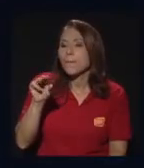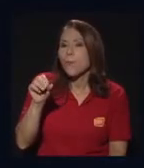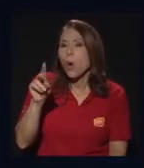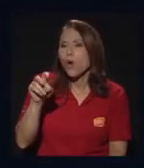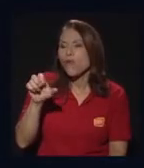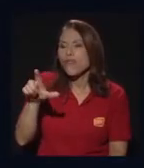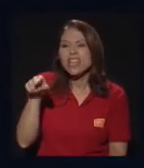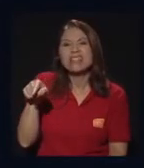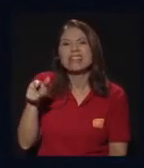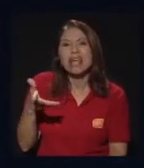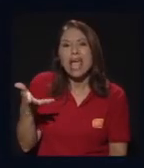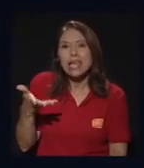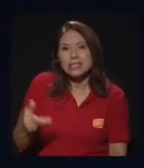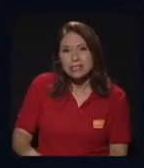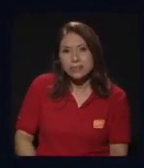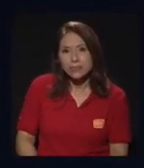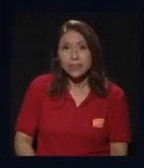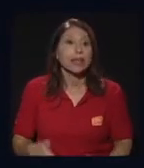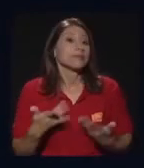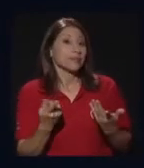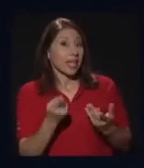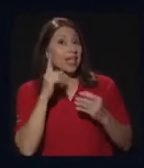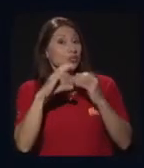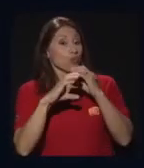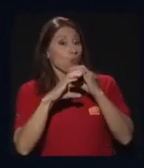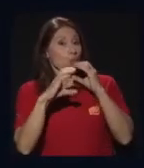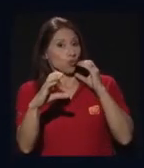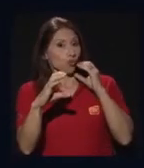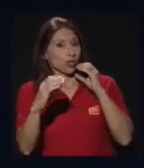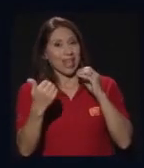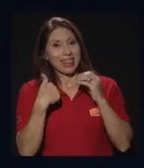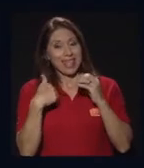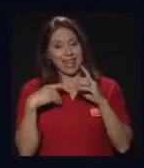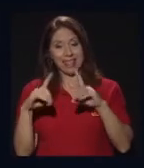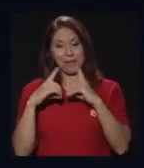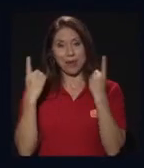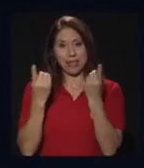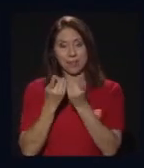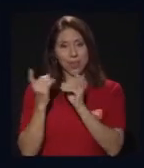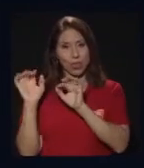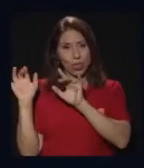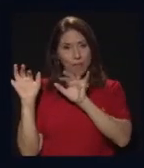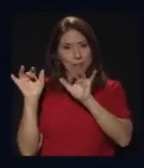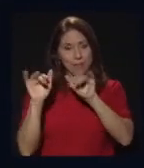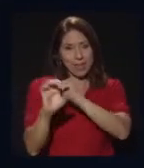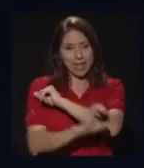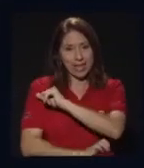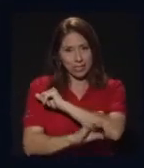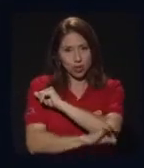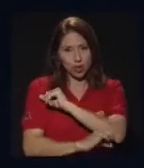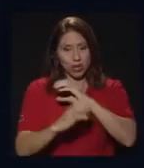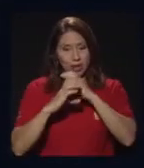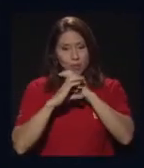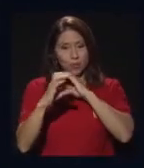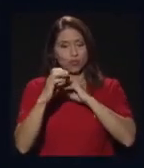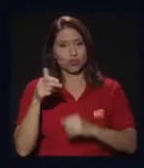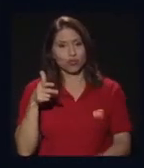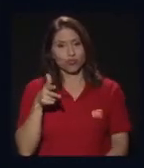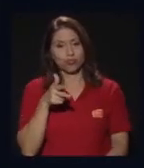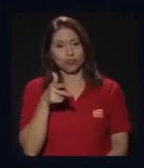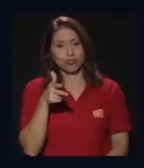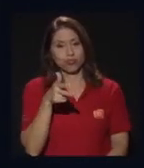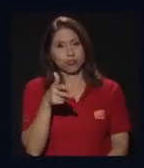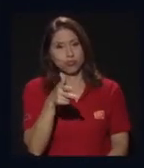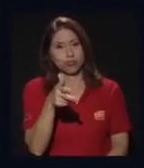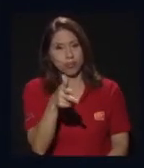un... Bueno, en sí es un bus que Migración tiene, pero a la comunidad de nosotros no llegó el bus, ¿verdad? Pero